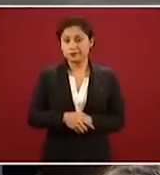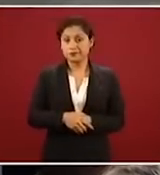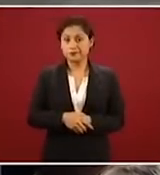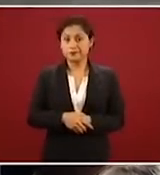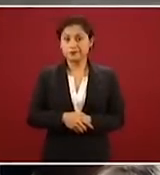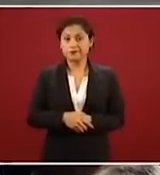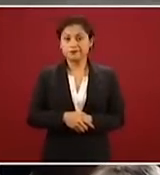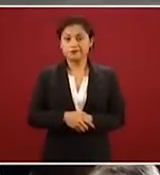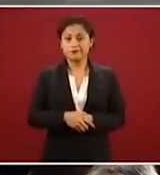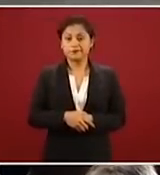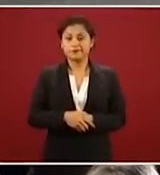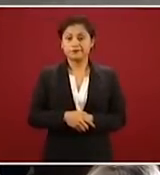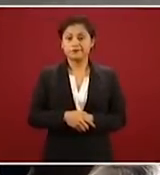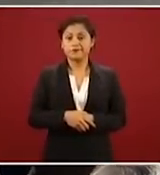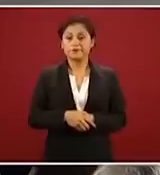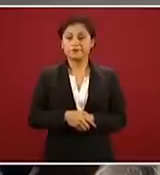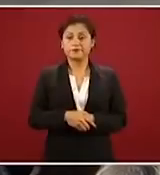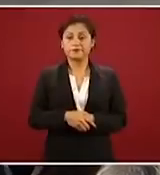Todo esto